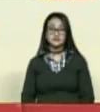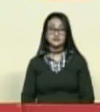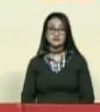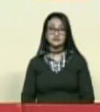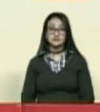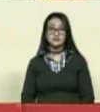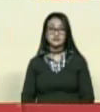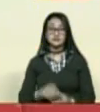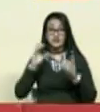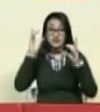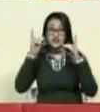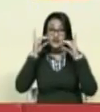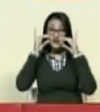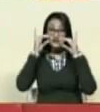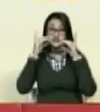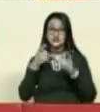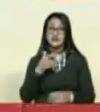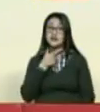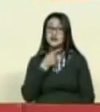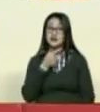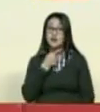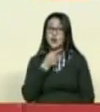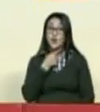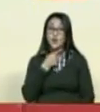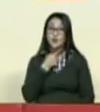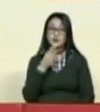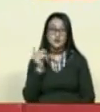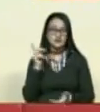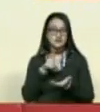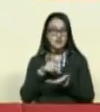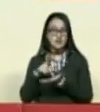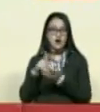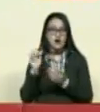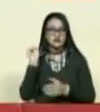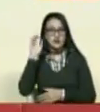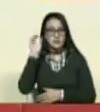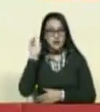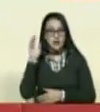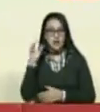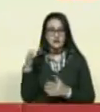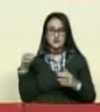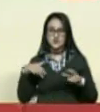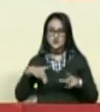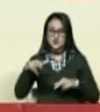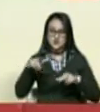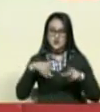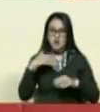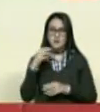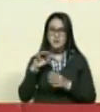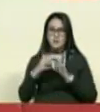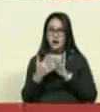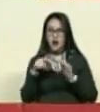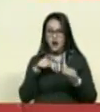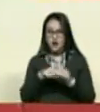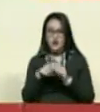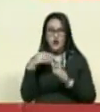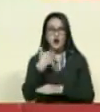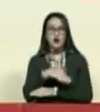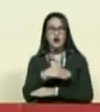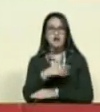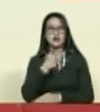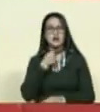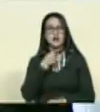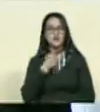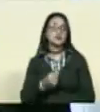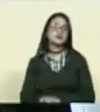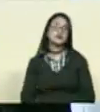Y Delcy le gusta mucho ir a las asambleas, caminar con los barrios, con las calles, con los urbanismos.